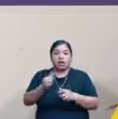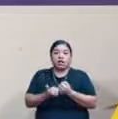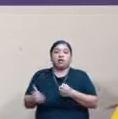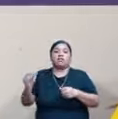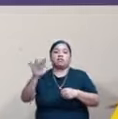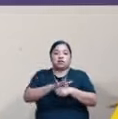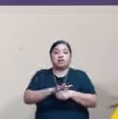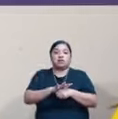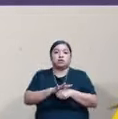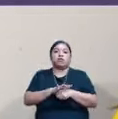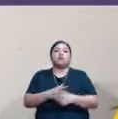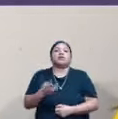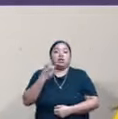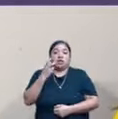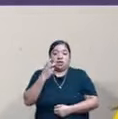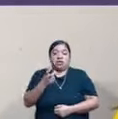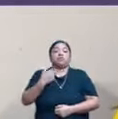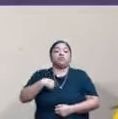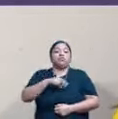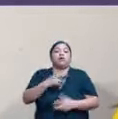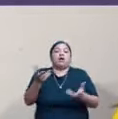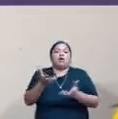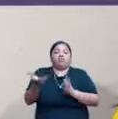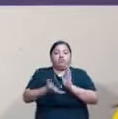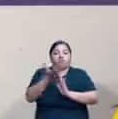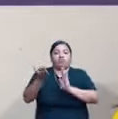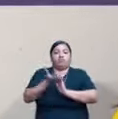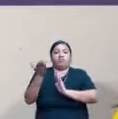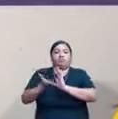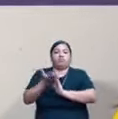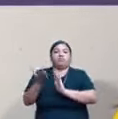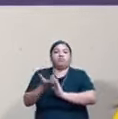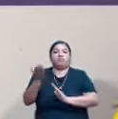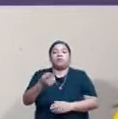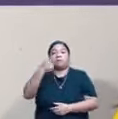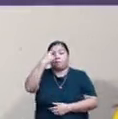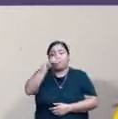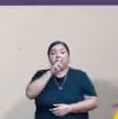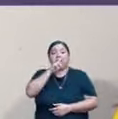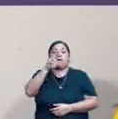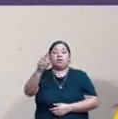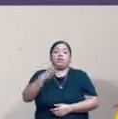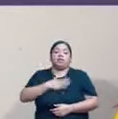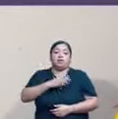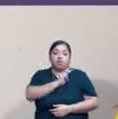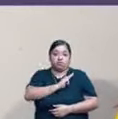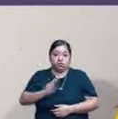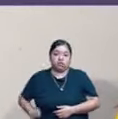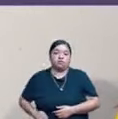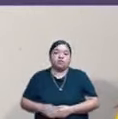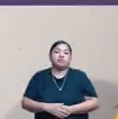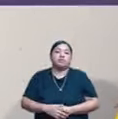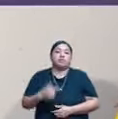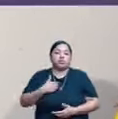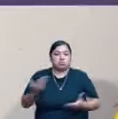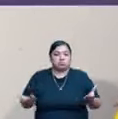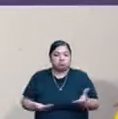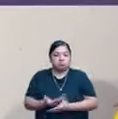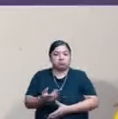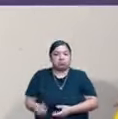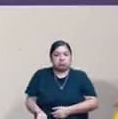de los recursos. Me desempeño como constructor, desde donde he generado prosperidad y empleo para mi municipio. Nací, crecí y